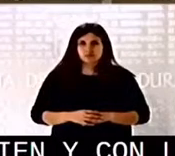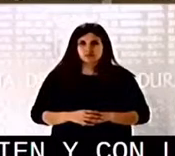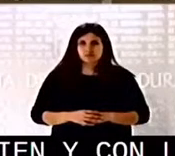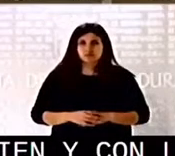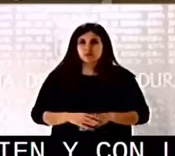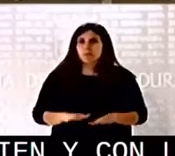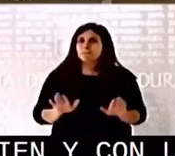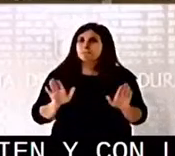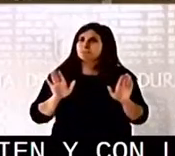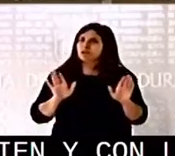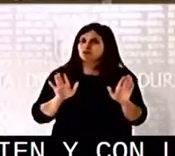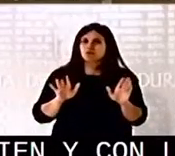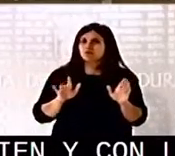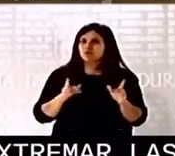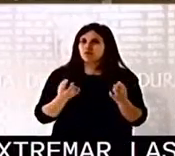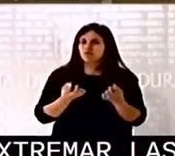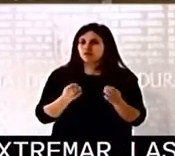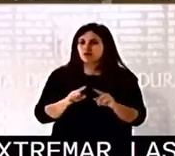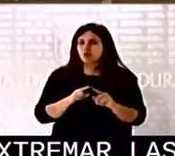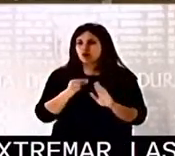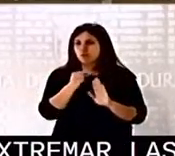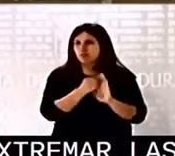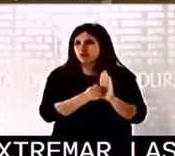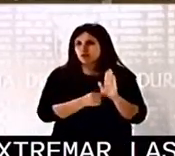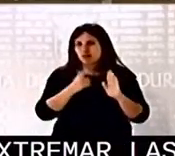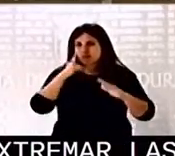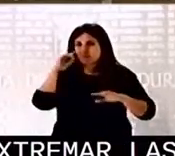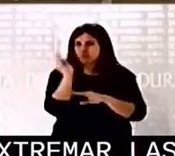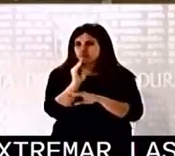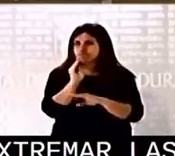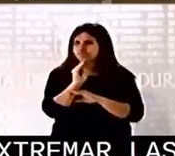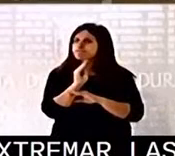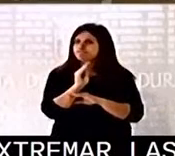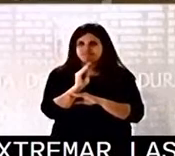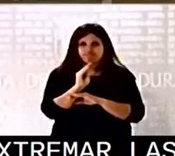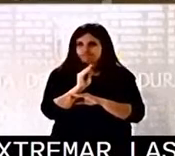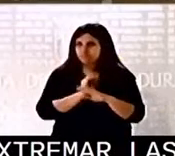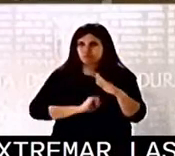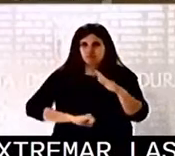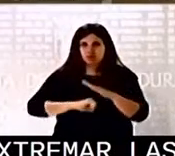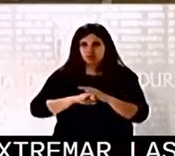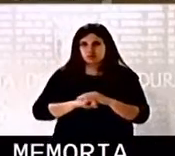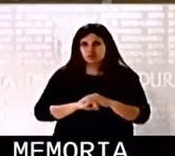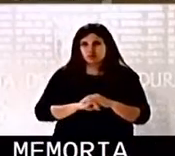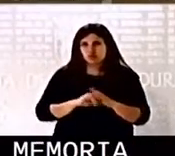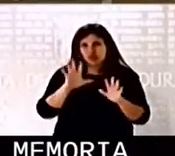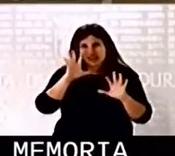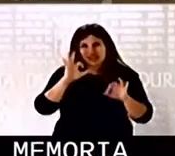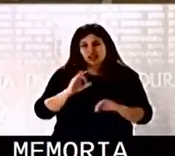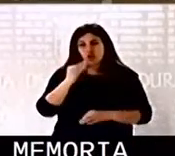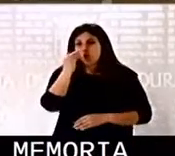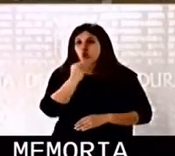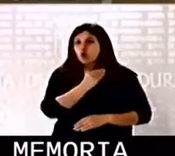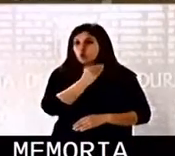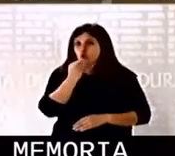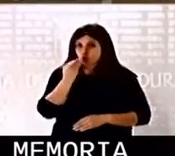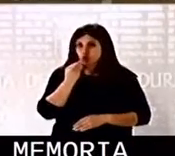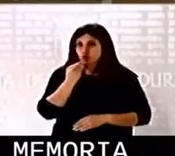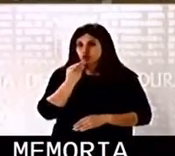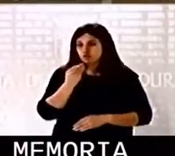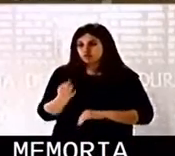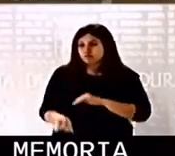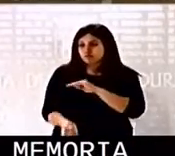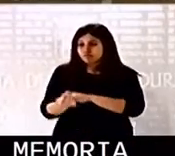Pero tenemos que extremar las medidas de precaución. Si no me falla la memoria, llevamos 4 brotes de comuniones.